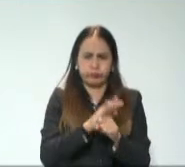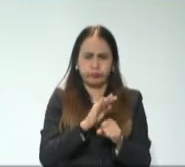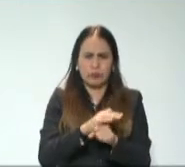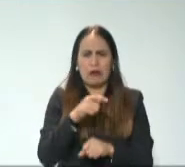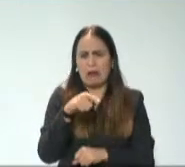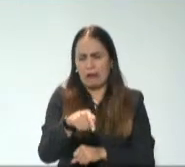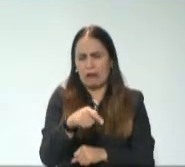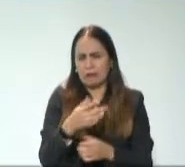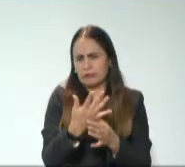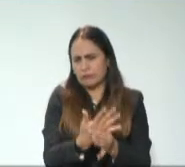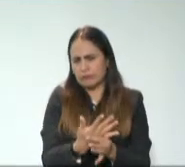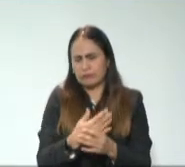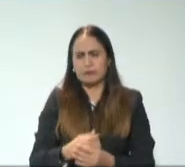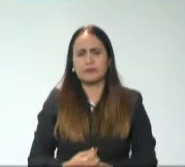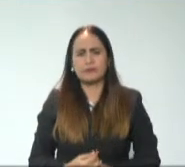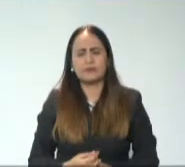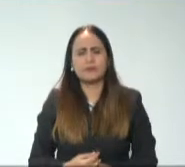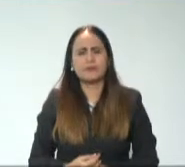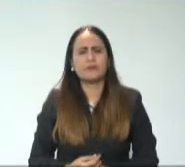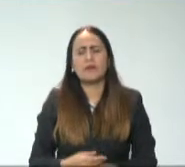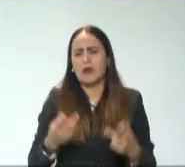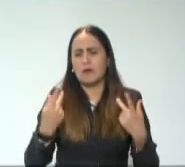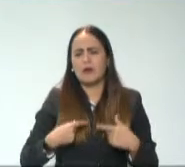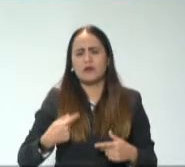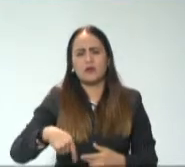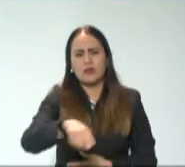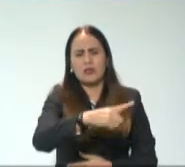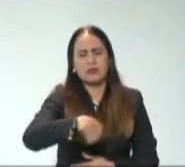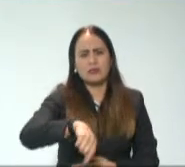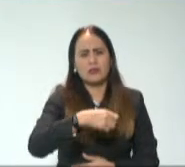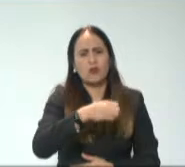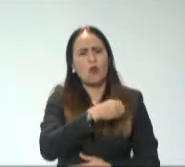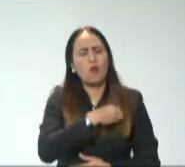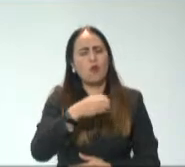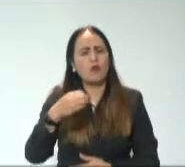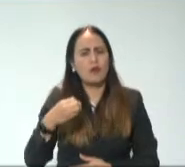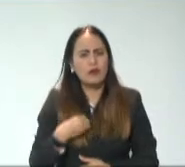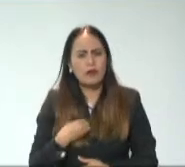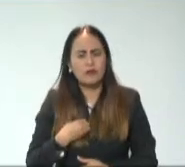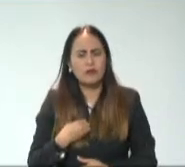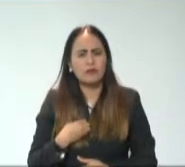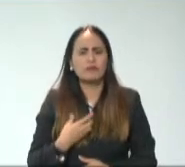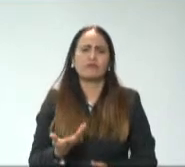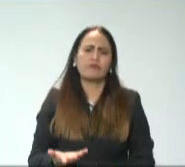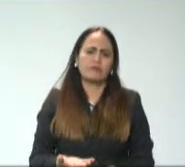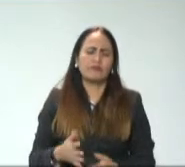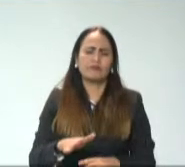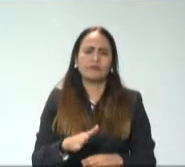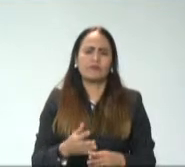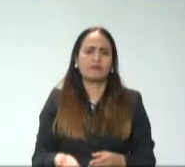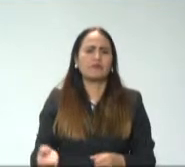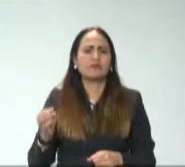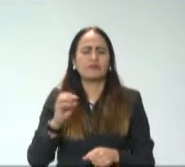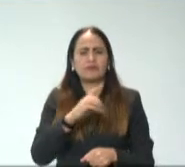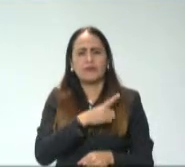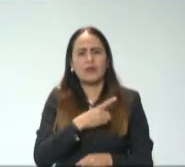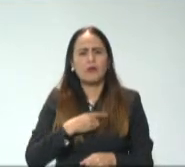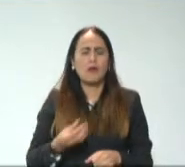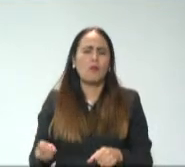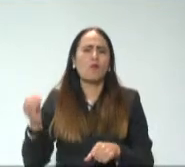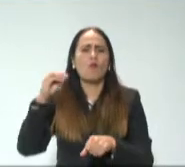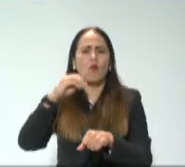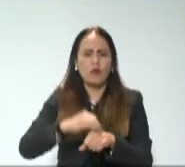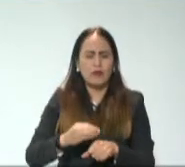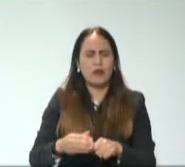datos personales en posesión de sujetos obligados tiene por objeto establecer las bases principios y